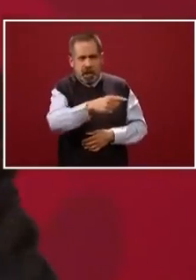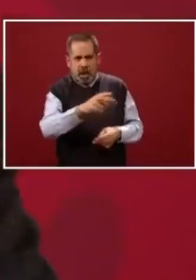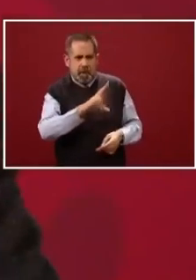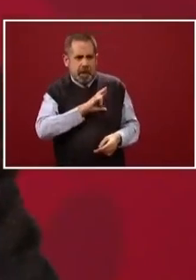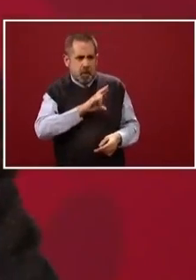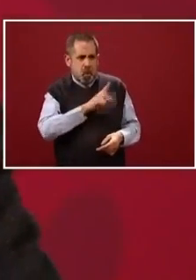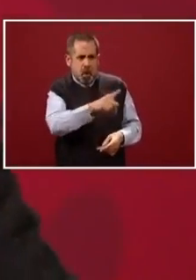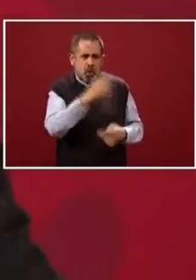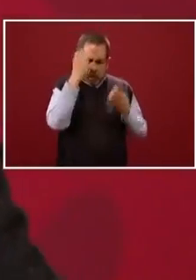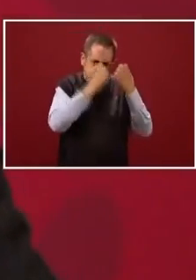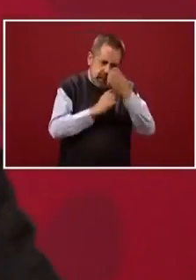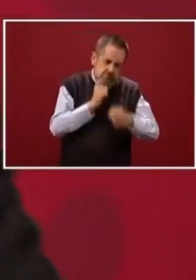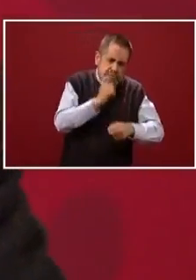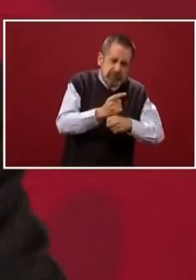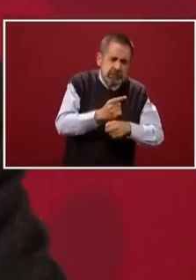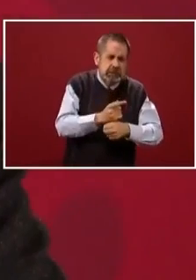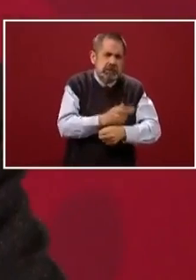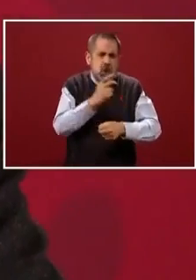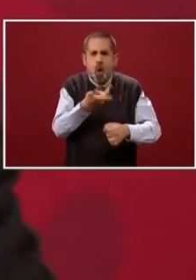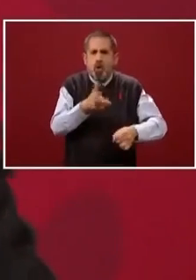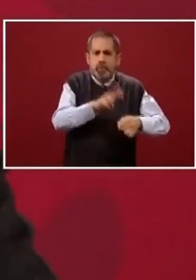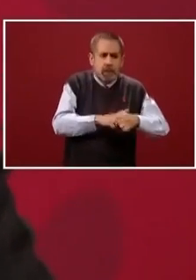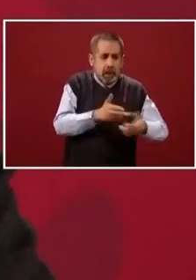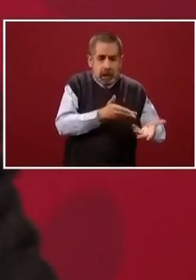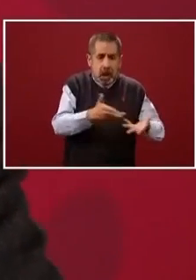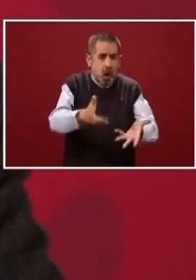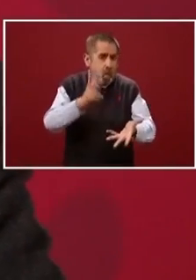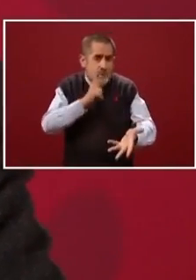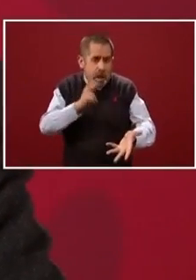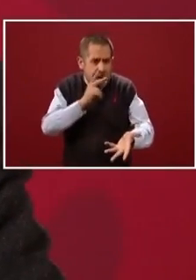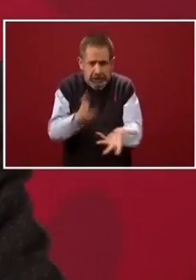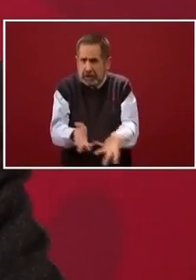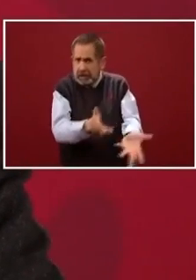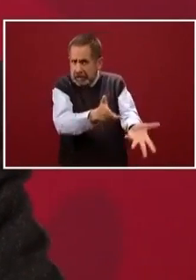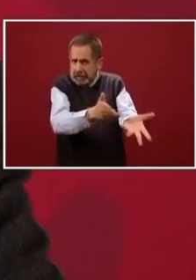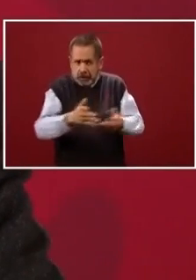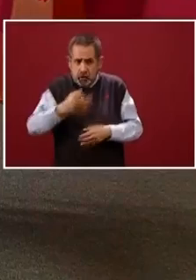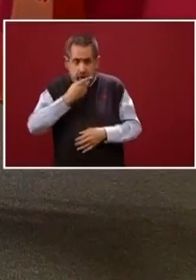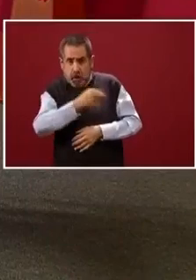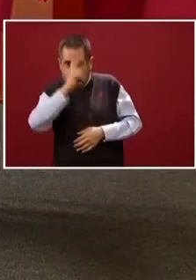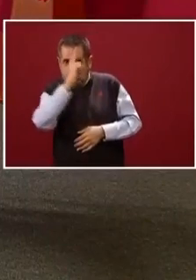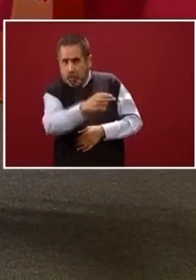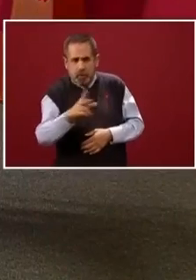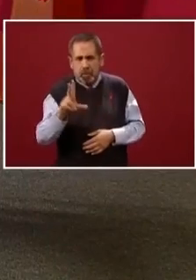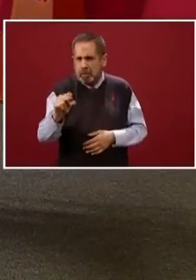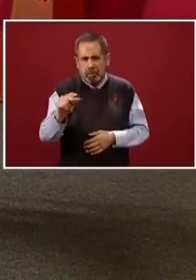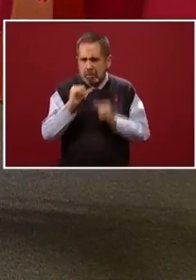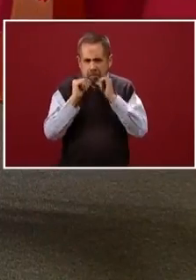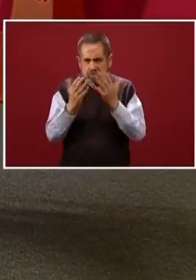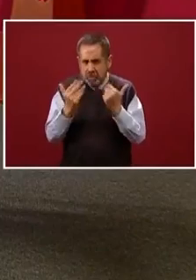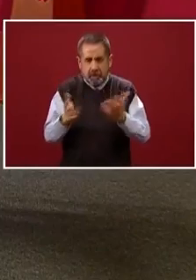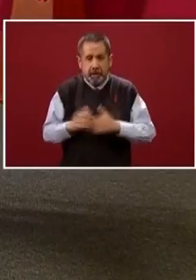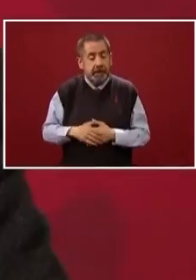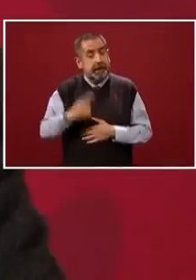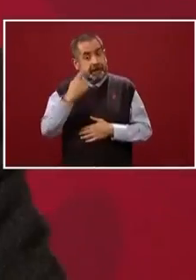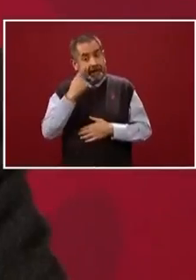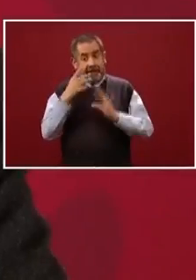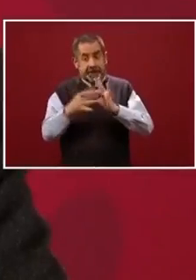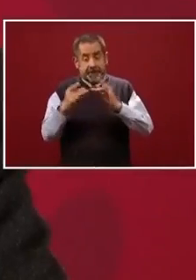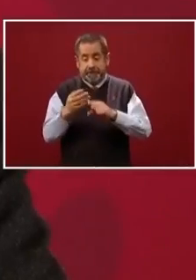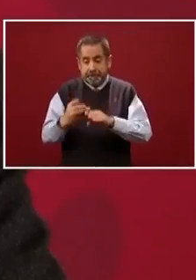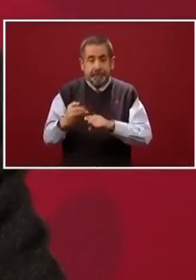de diagnóstico o bien hospitales realicen la prueba. No solo eso, desde que inició